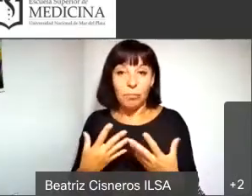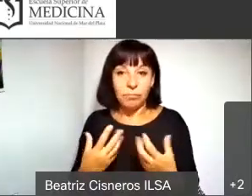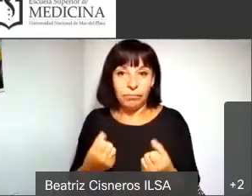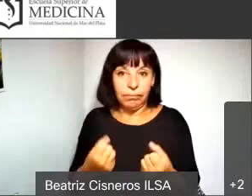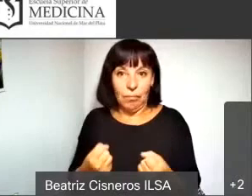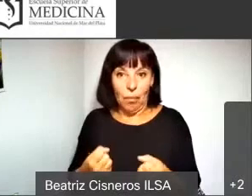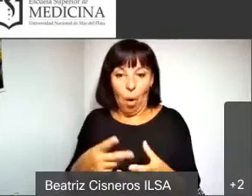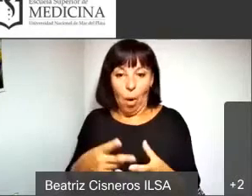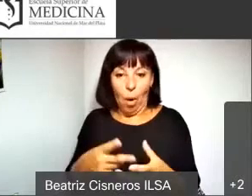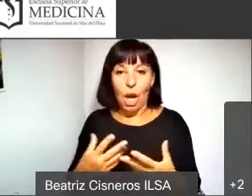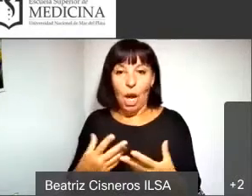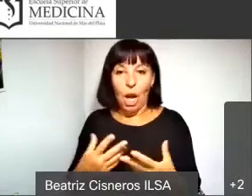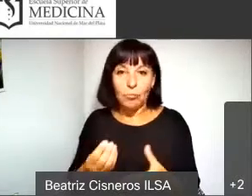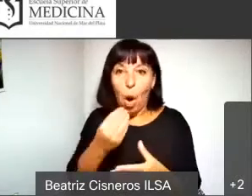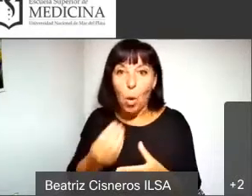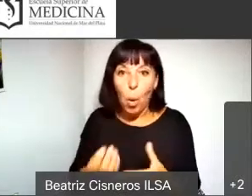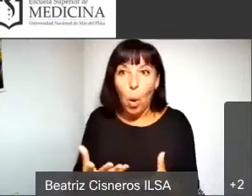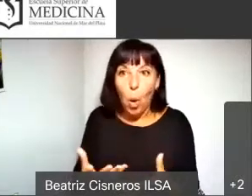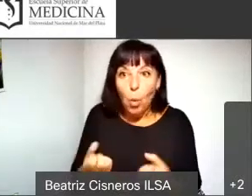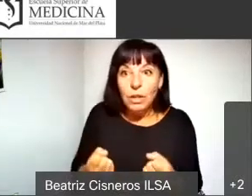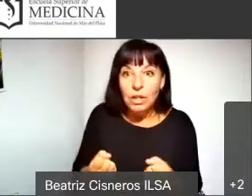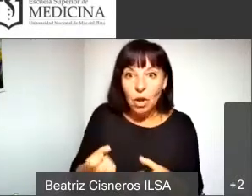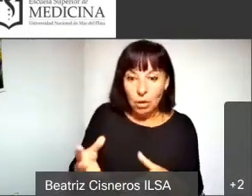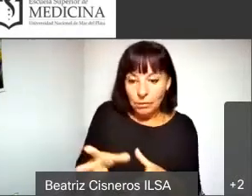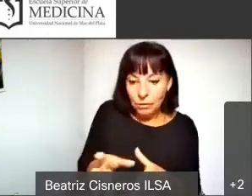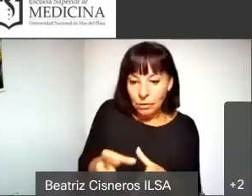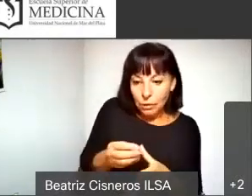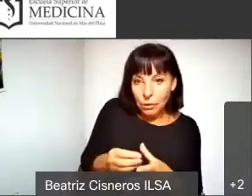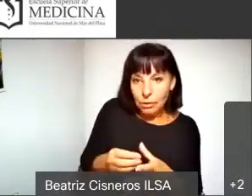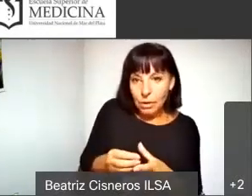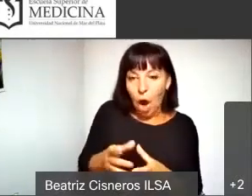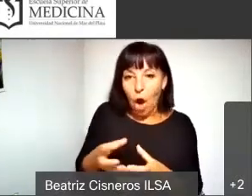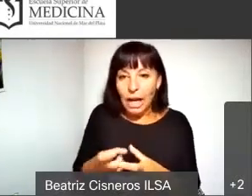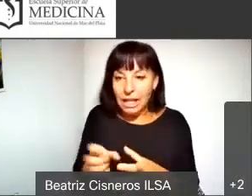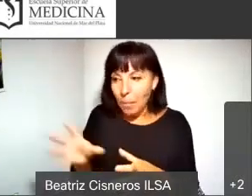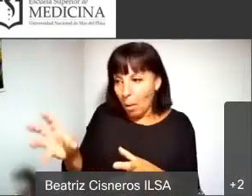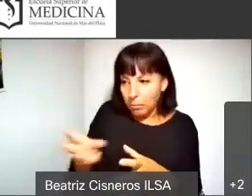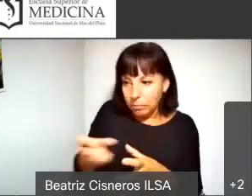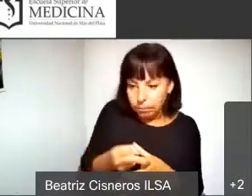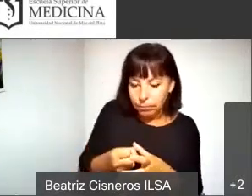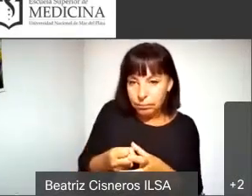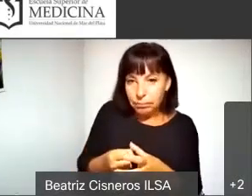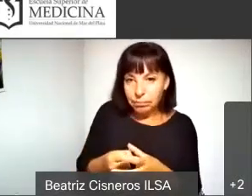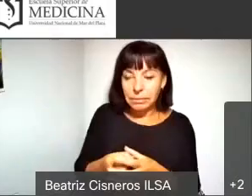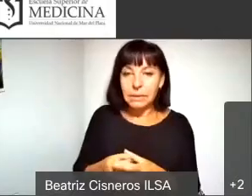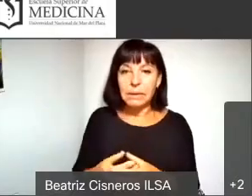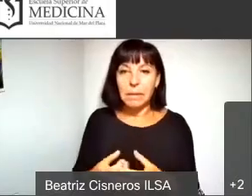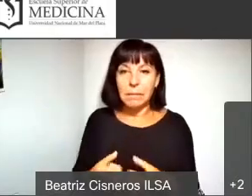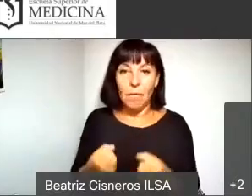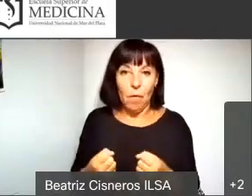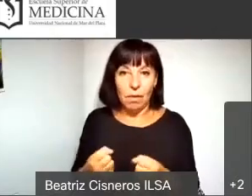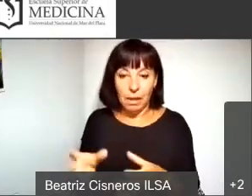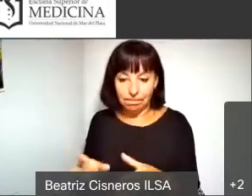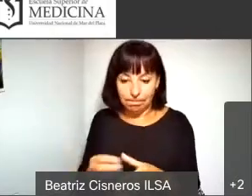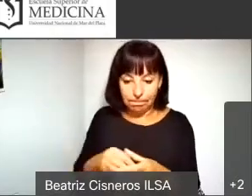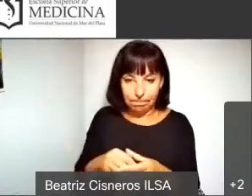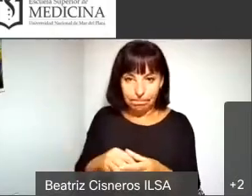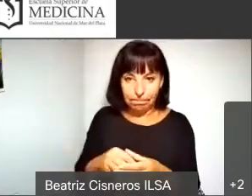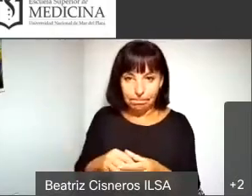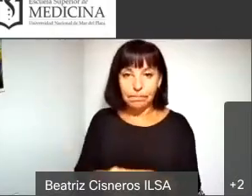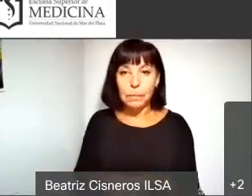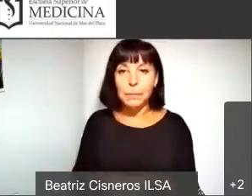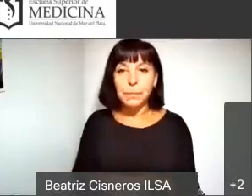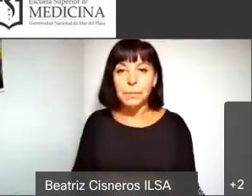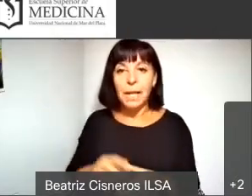nutritiva, ¿sí? Para la nutrición del el organismo captor. La segunda opción era que